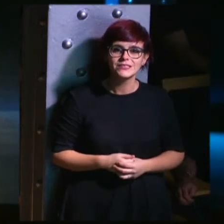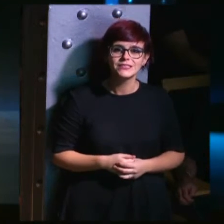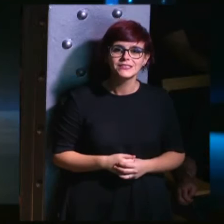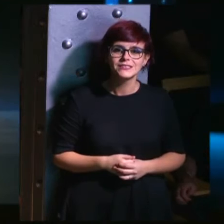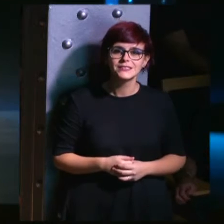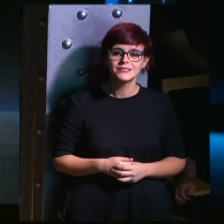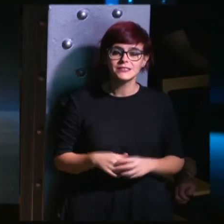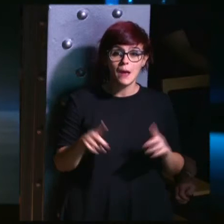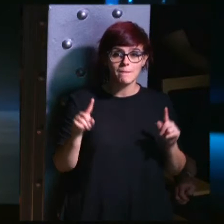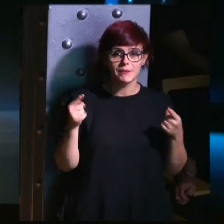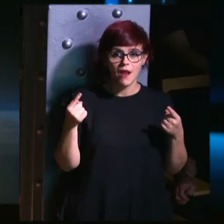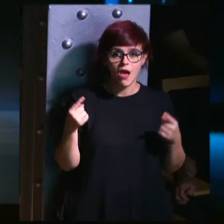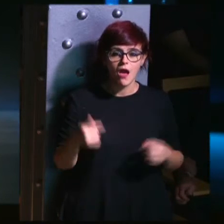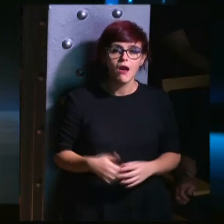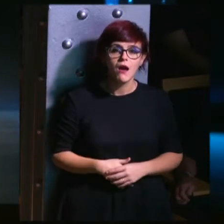primera.